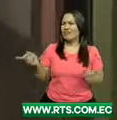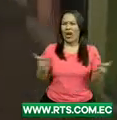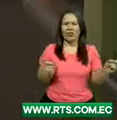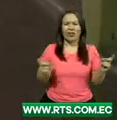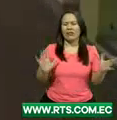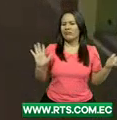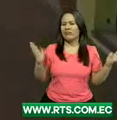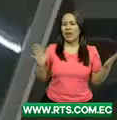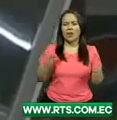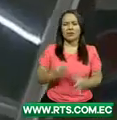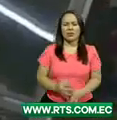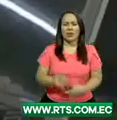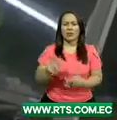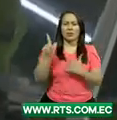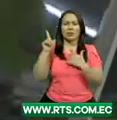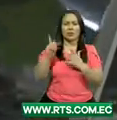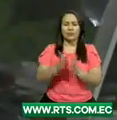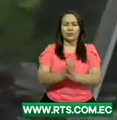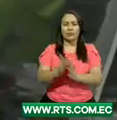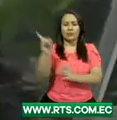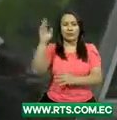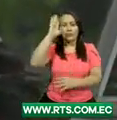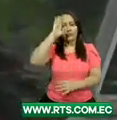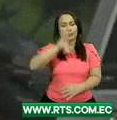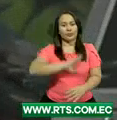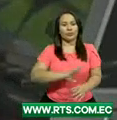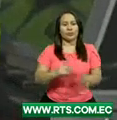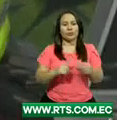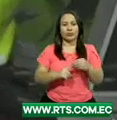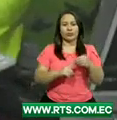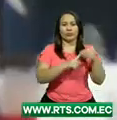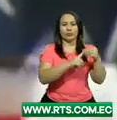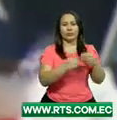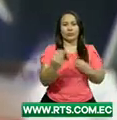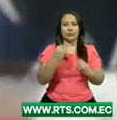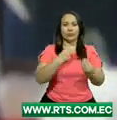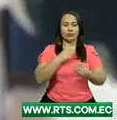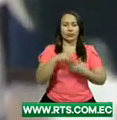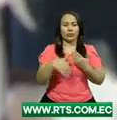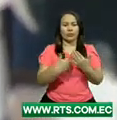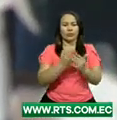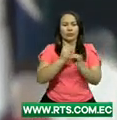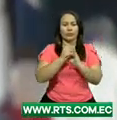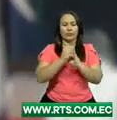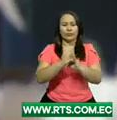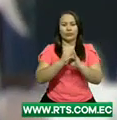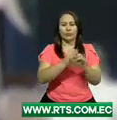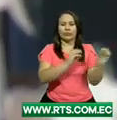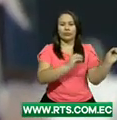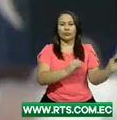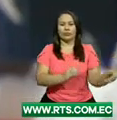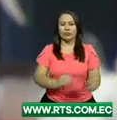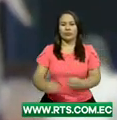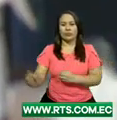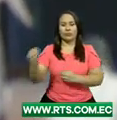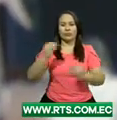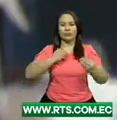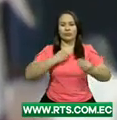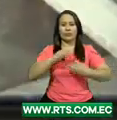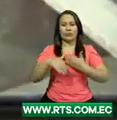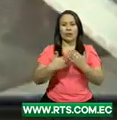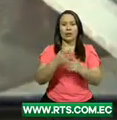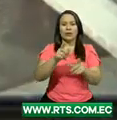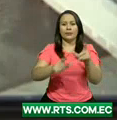en ningún lado donde usted su parte elementos de la unidad de criminalística de la institución del orden recabaron información de activos cómicas del delincuente